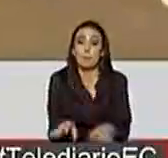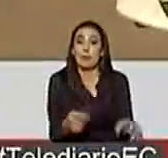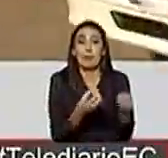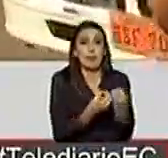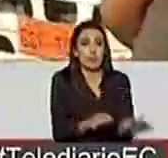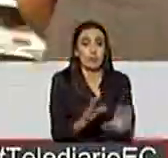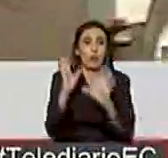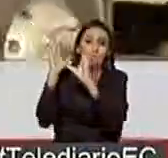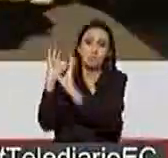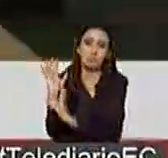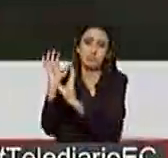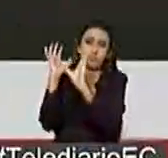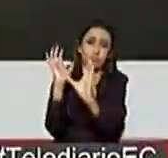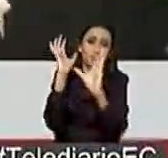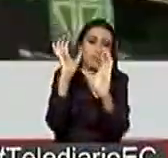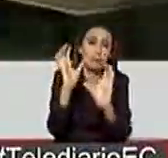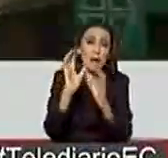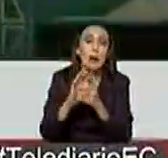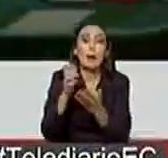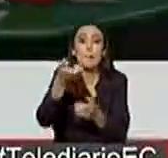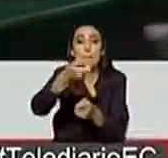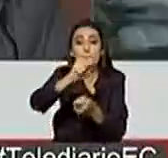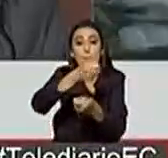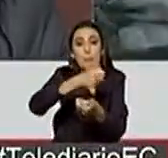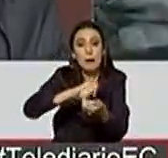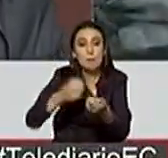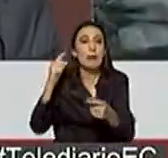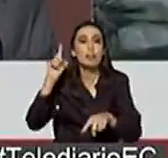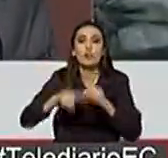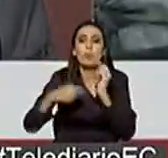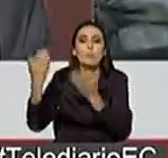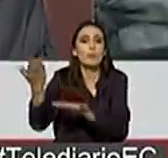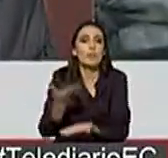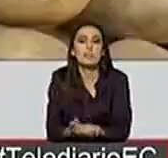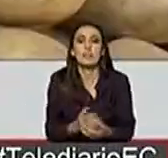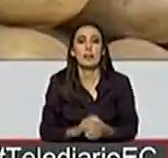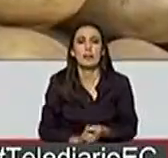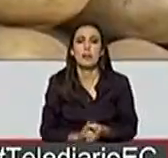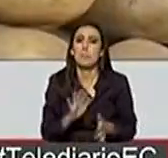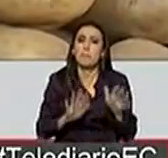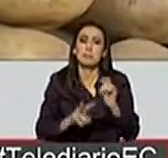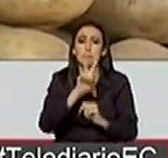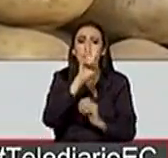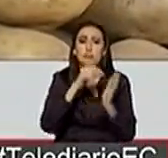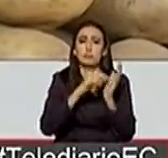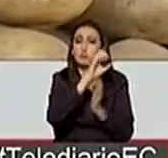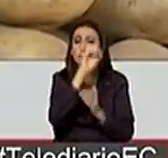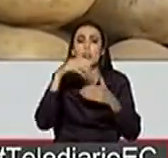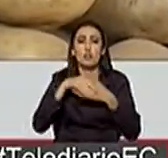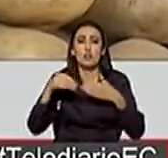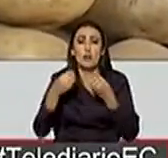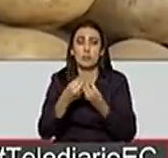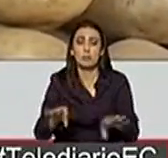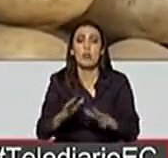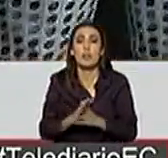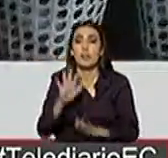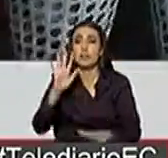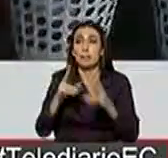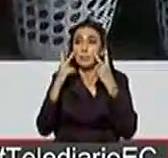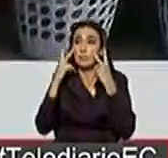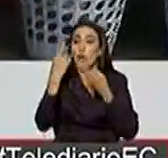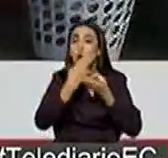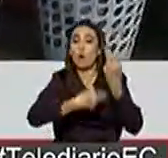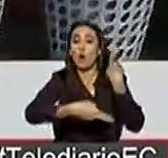los quintales de papa no llegaron a tiempo por encierro de carreteras si quieren unos dos mil dólares en 50 sacos que tienen su local perderá por la